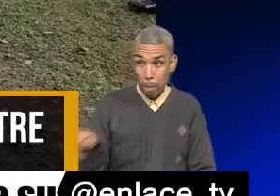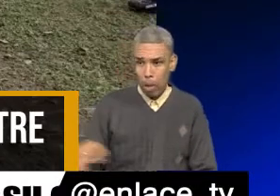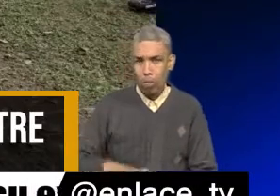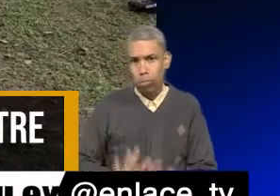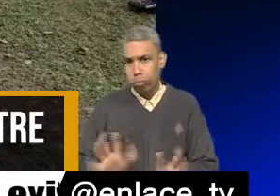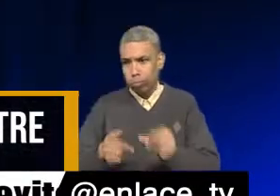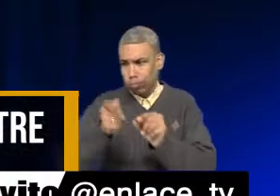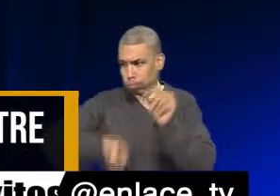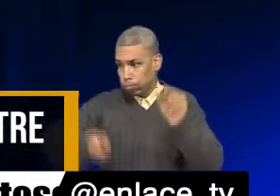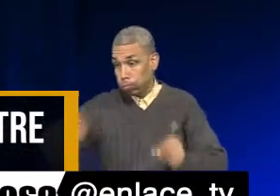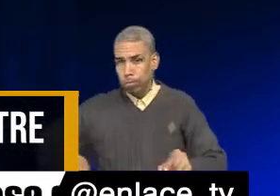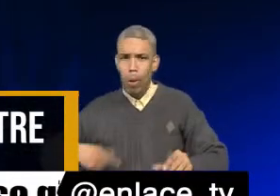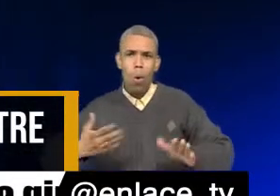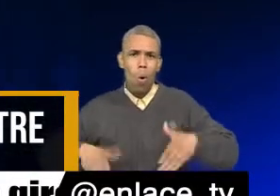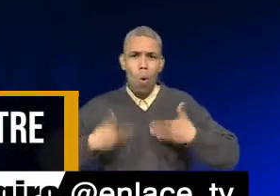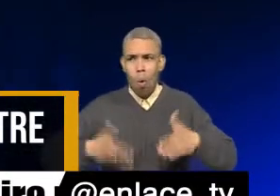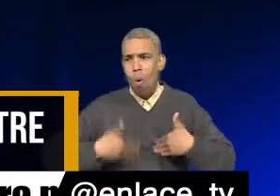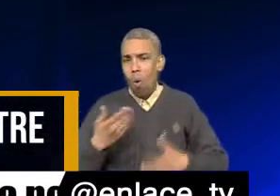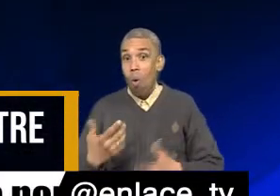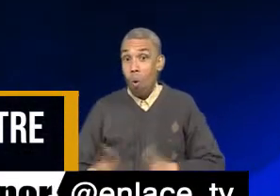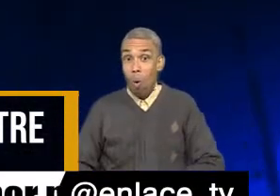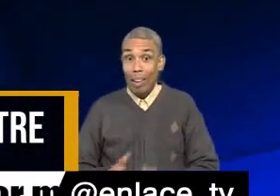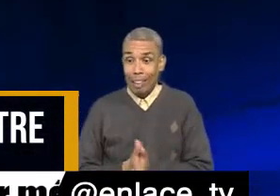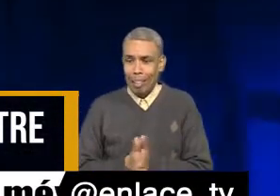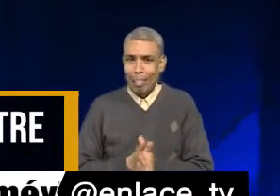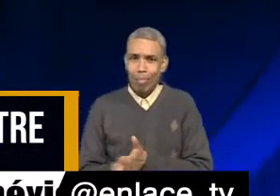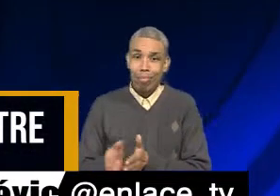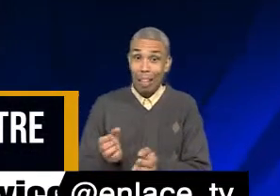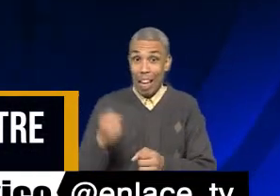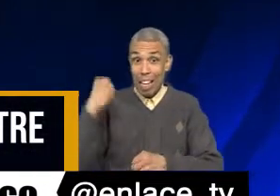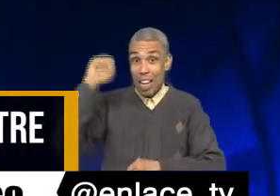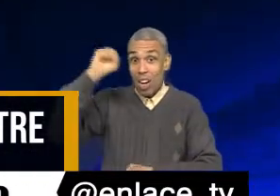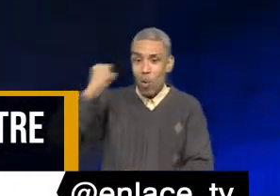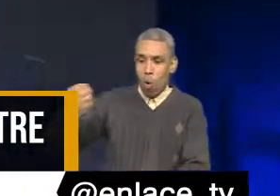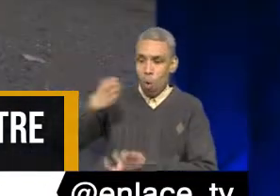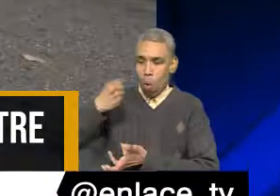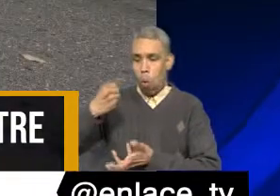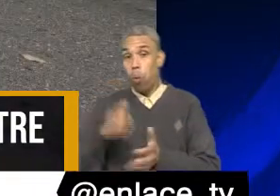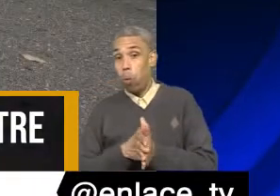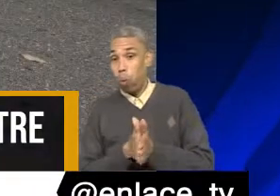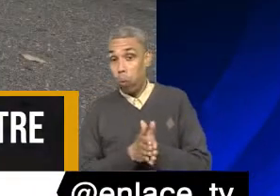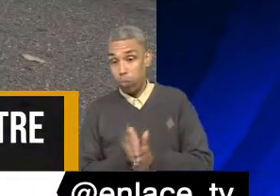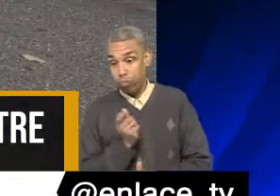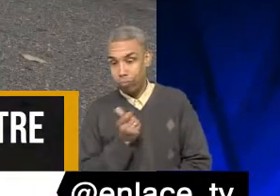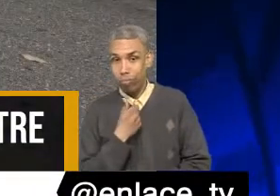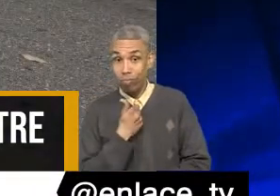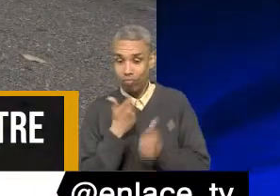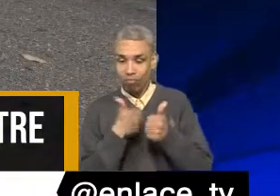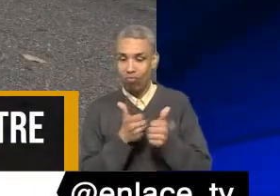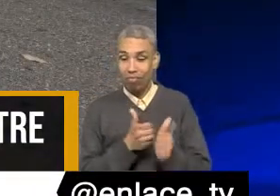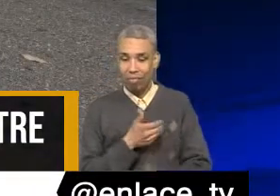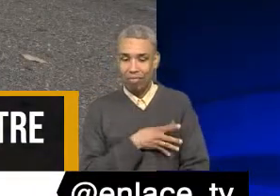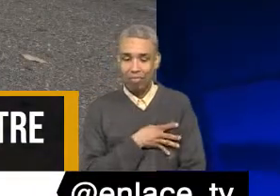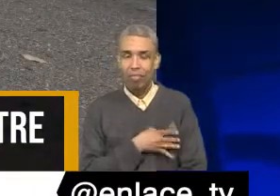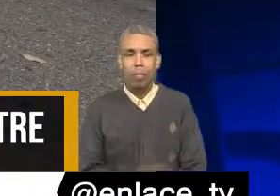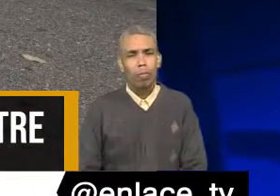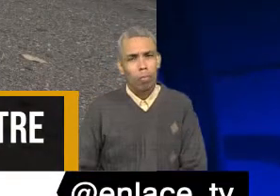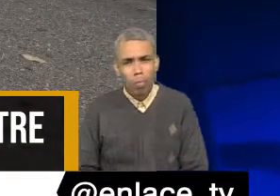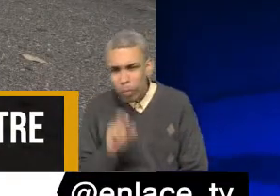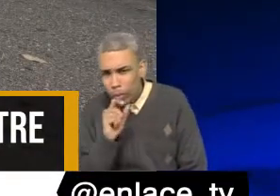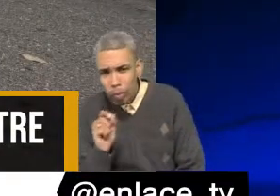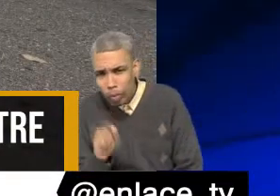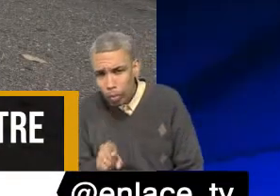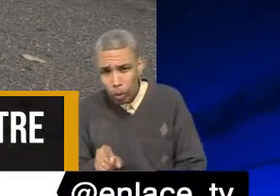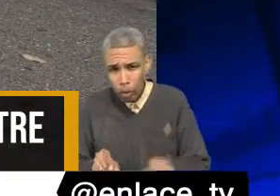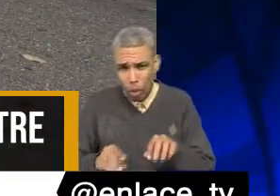es algo que motiva a este deporte, digamos, el participar en eso. ¿Esta pista podría ser